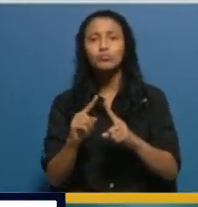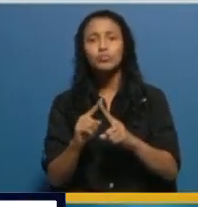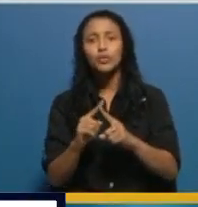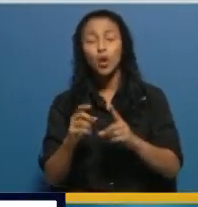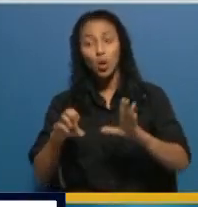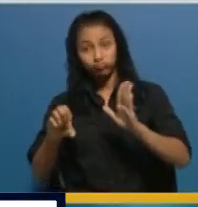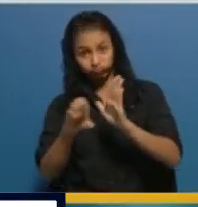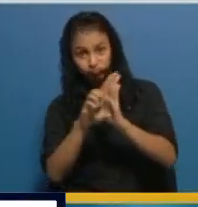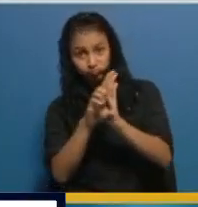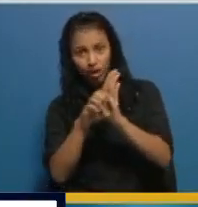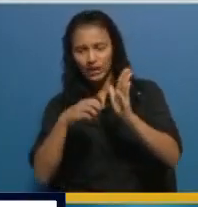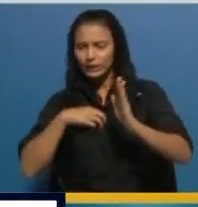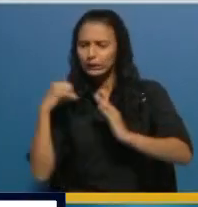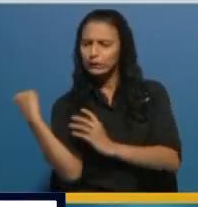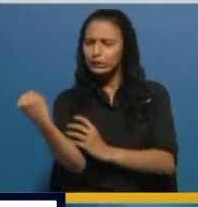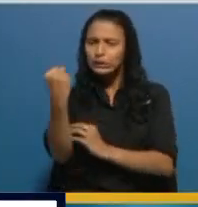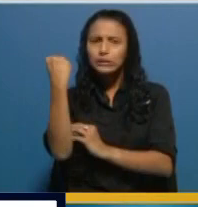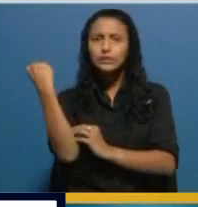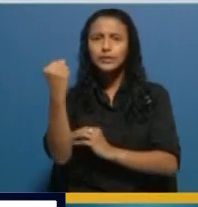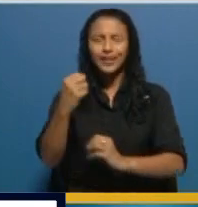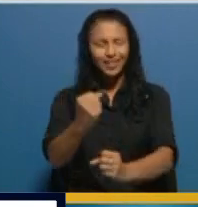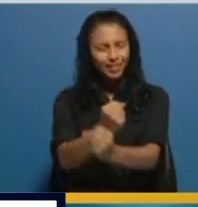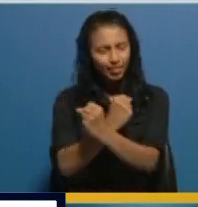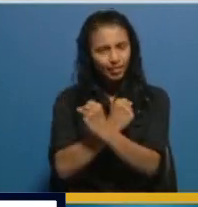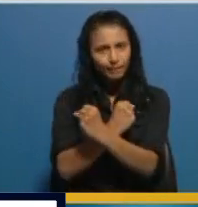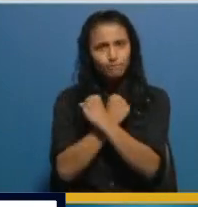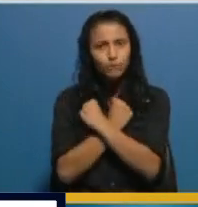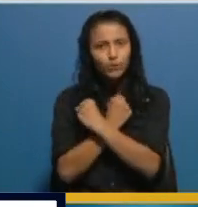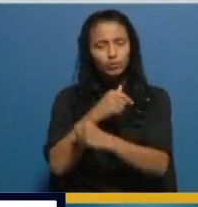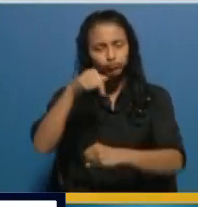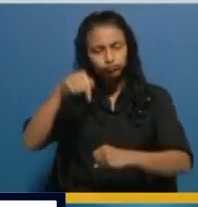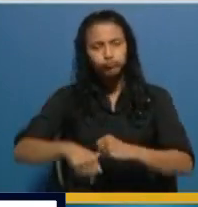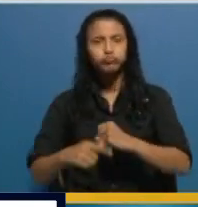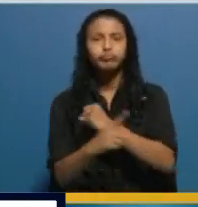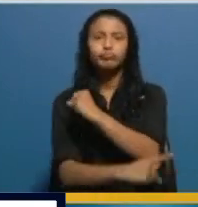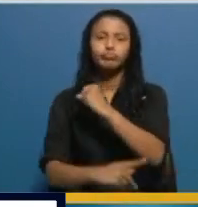ejemplos fortalecieron en mi el amor por este país